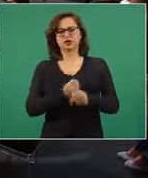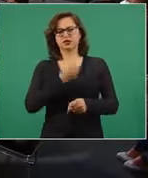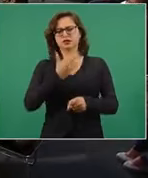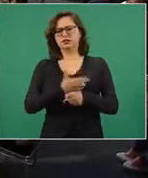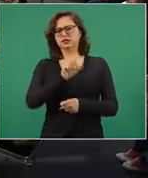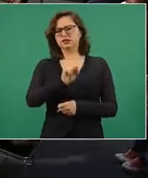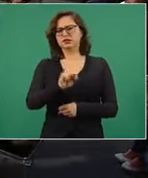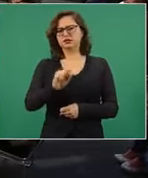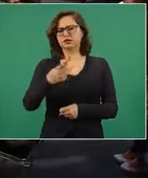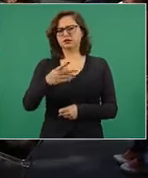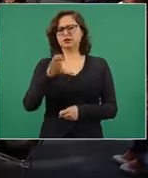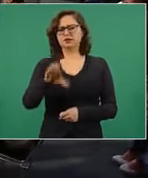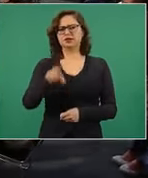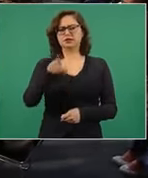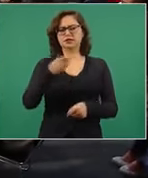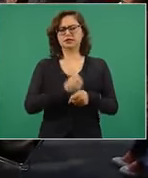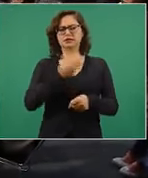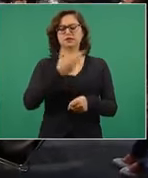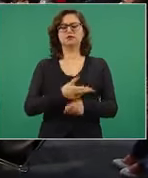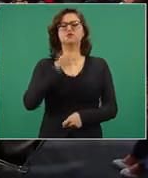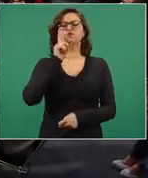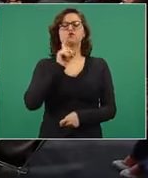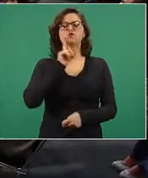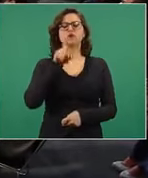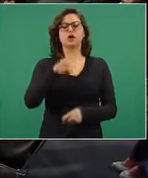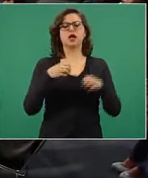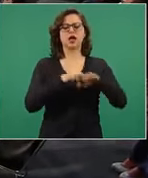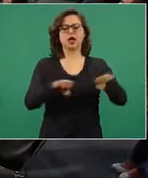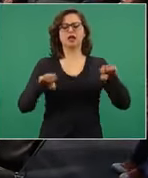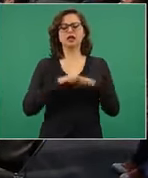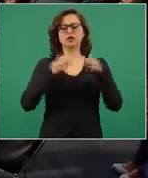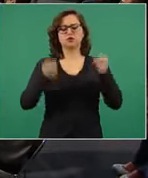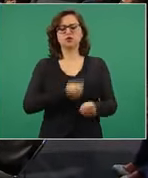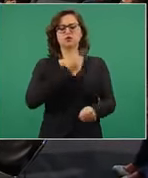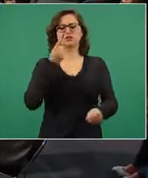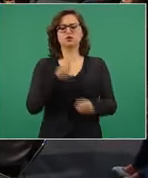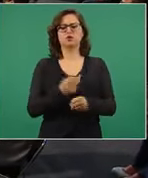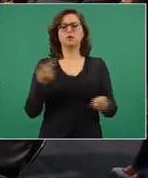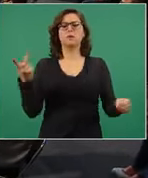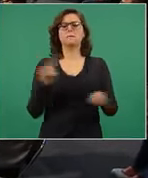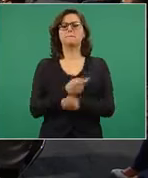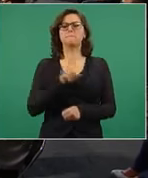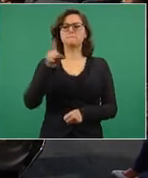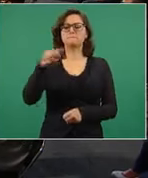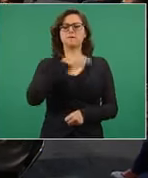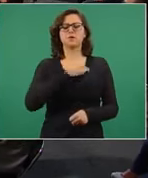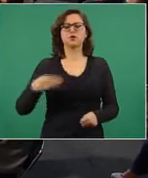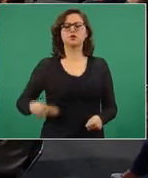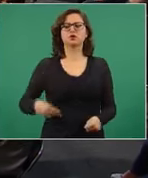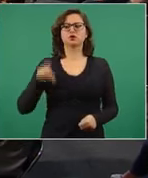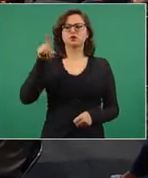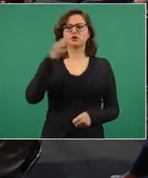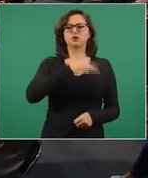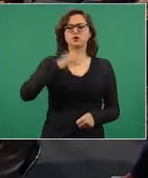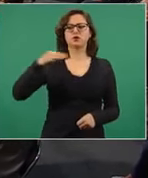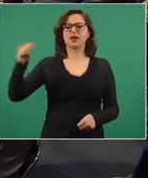Seguridad, ¿cuál es el análisis del Gabinete de Seguridad respecto a la situación actual del municipio de Aguililla, Michoacán,